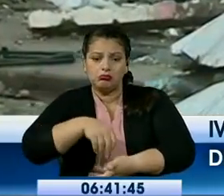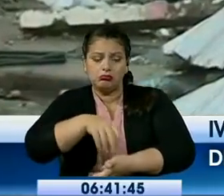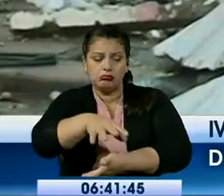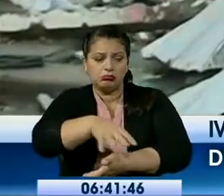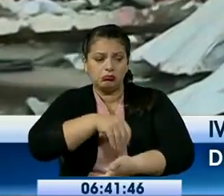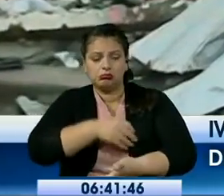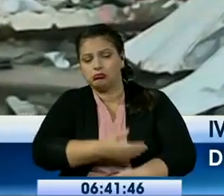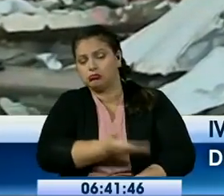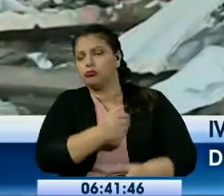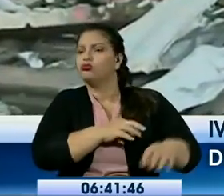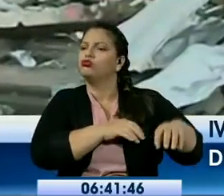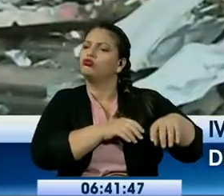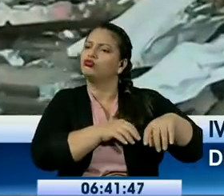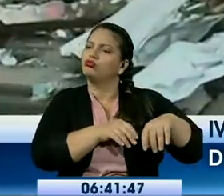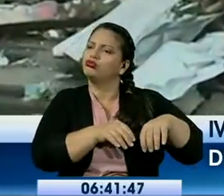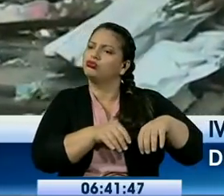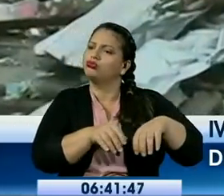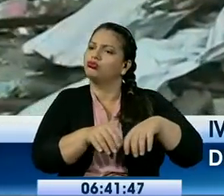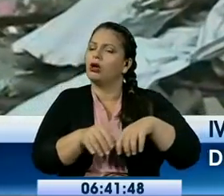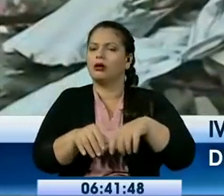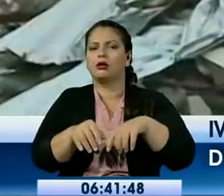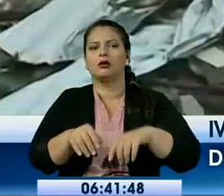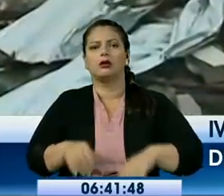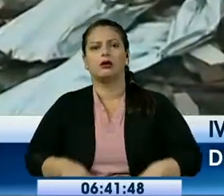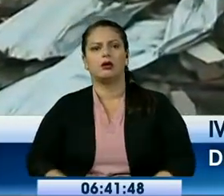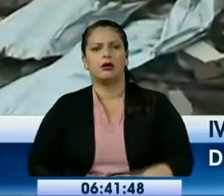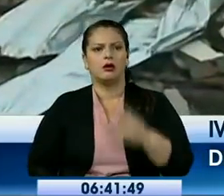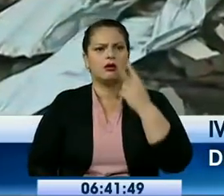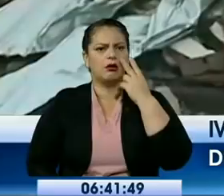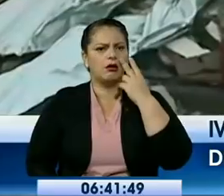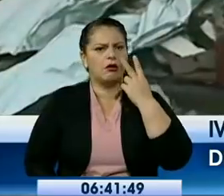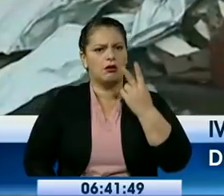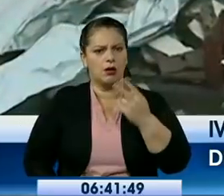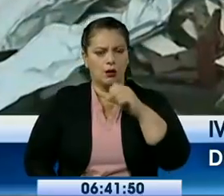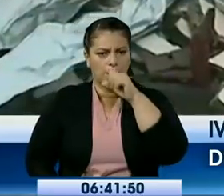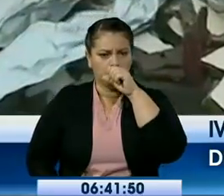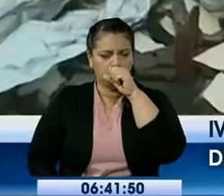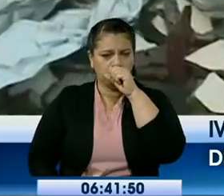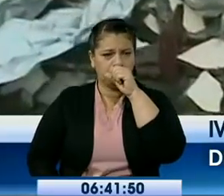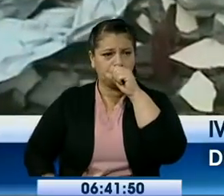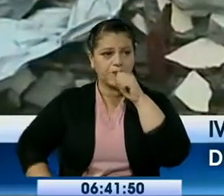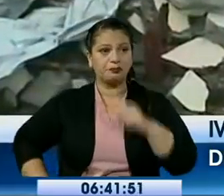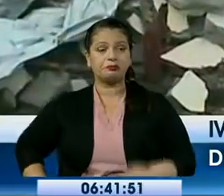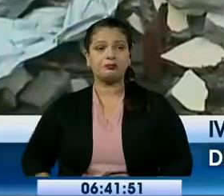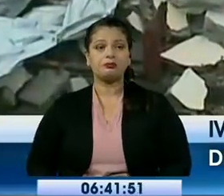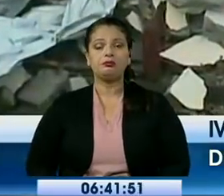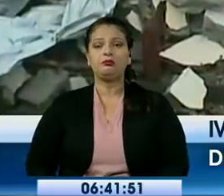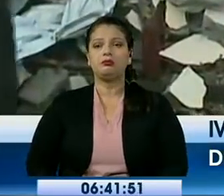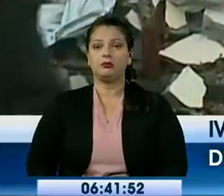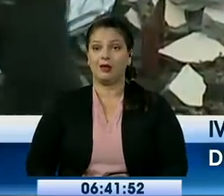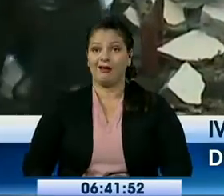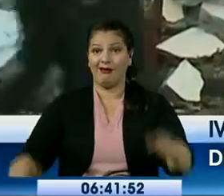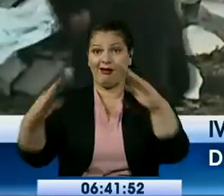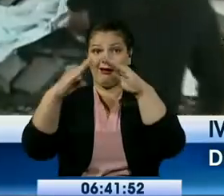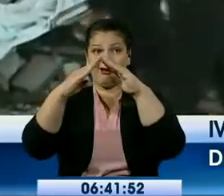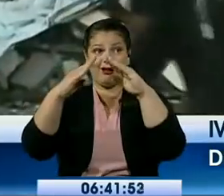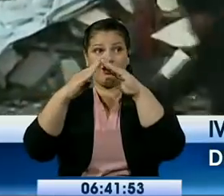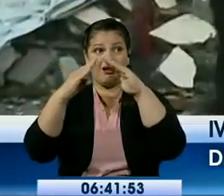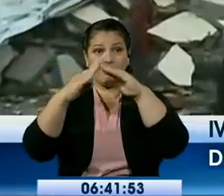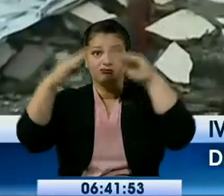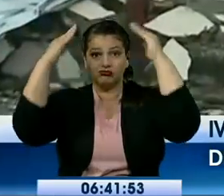se salvaron de esta explosión. Ahí podemos ver también lo que es el techo, de metal, que